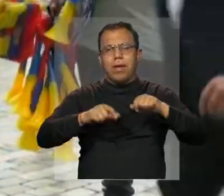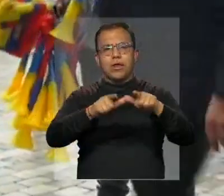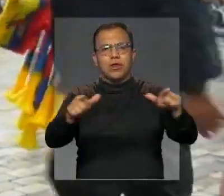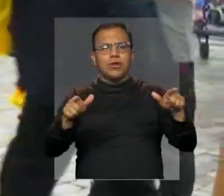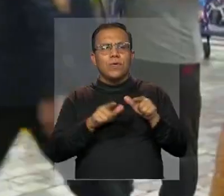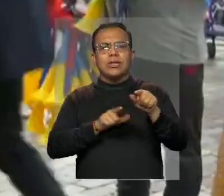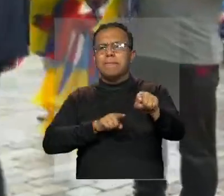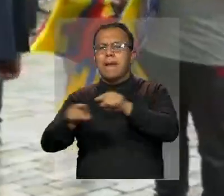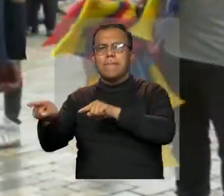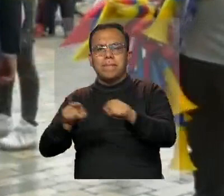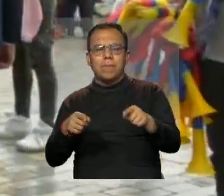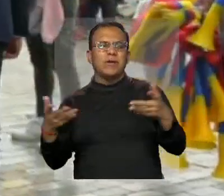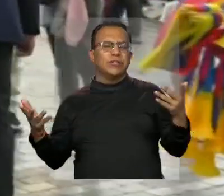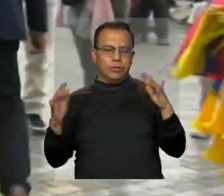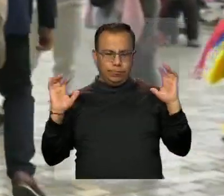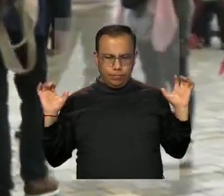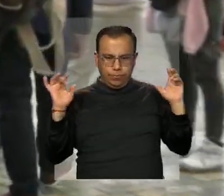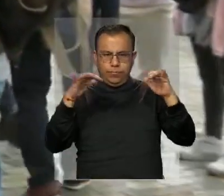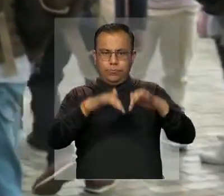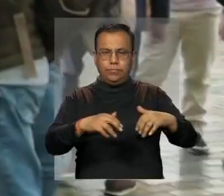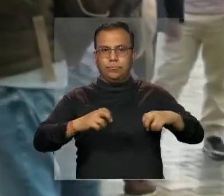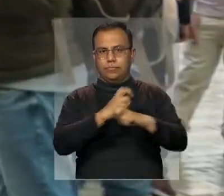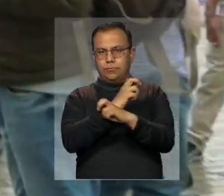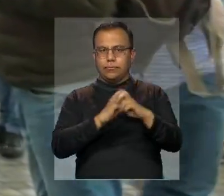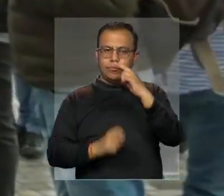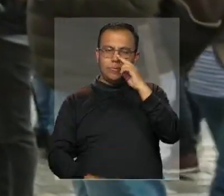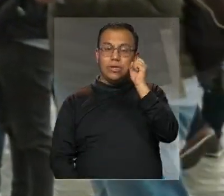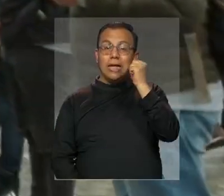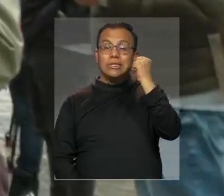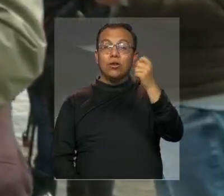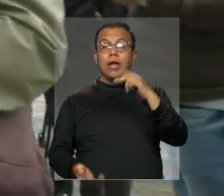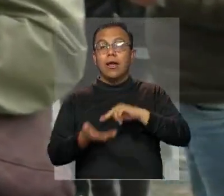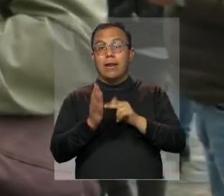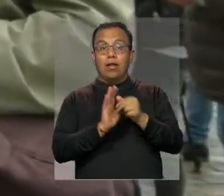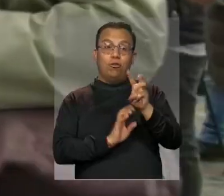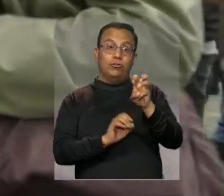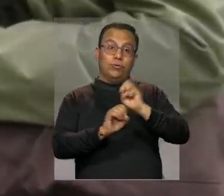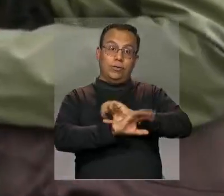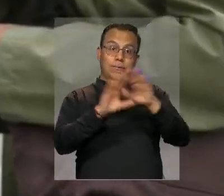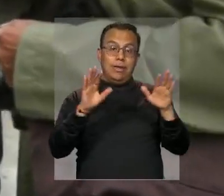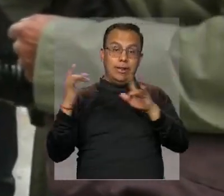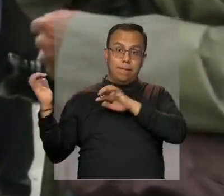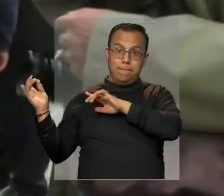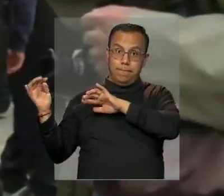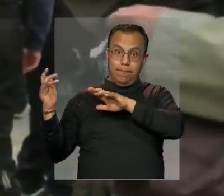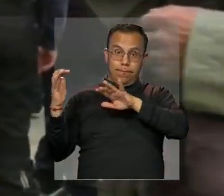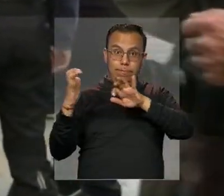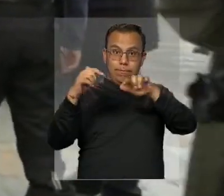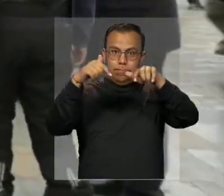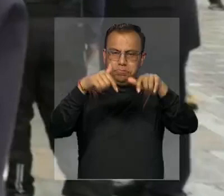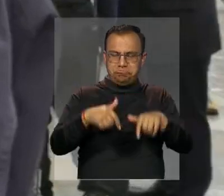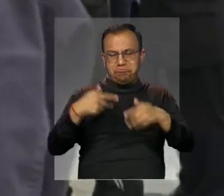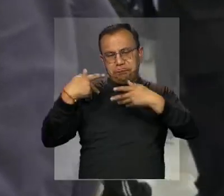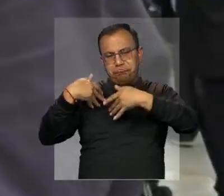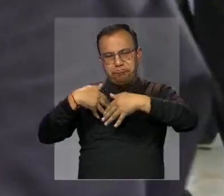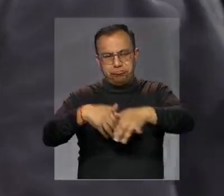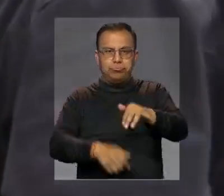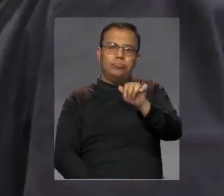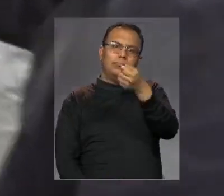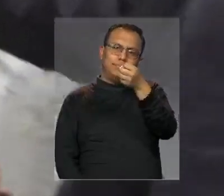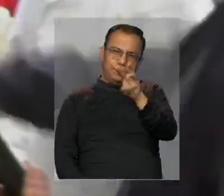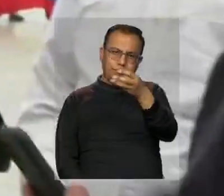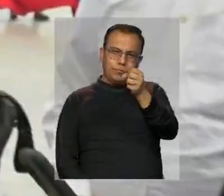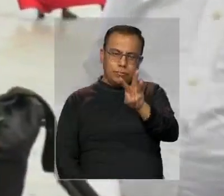se tomaron? Nos concentramos hoy en el Parque Nacional a partir de las 8 de la mañana. De ahí nos vinimos marchando por la carrera